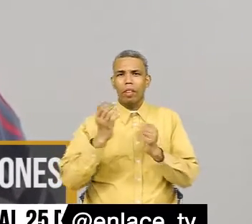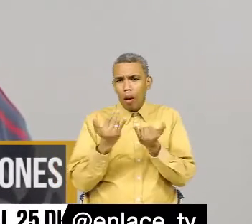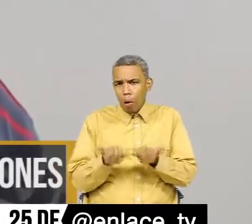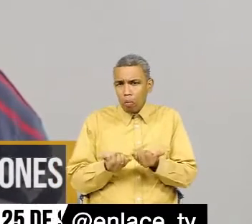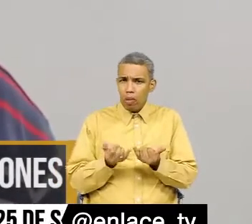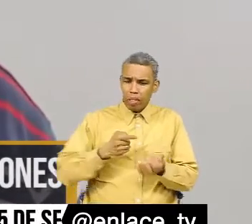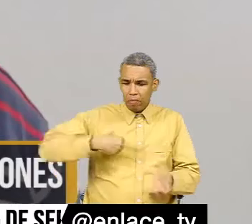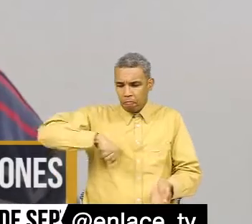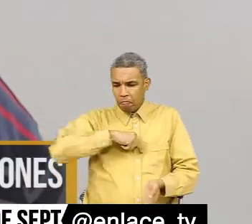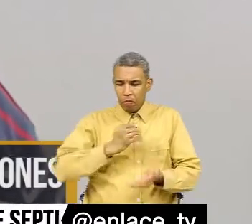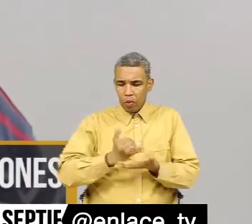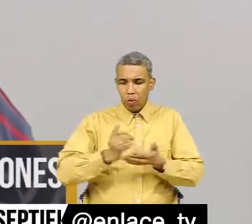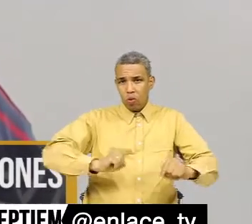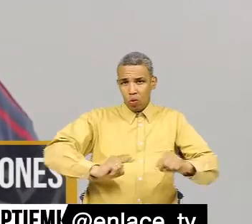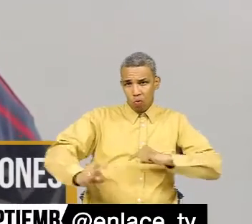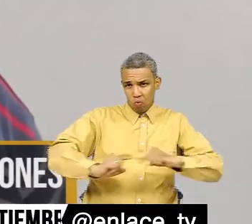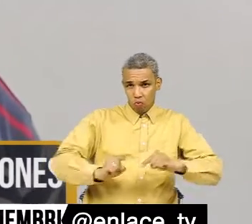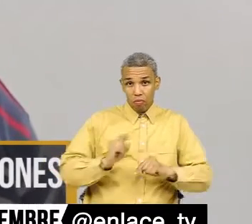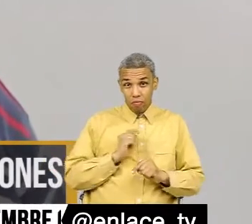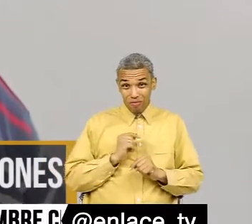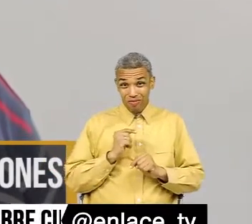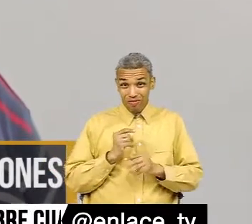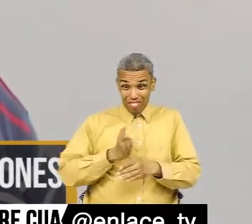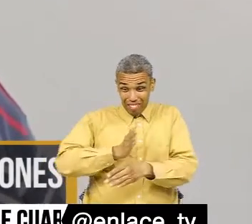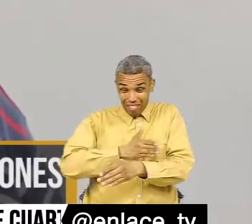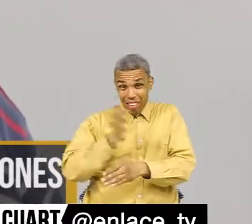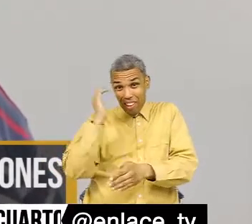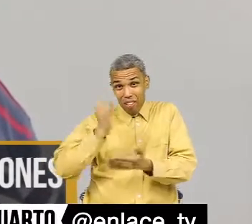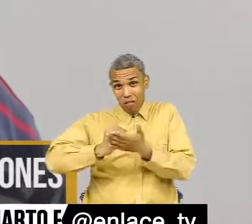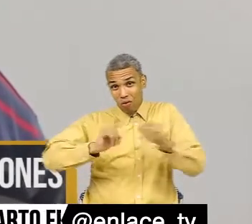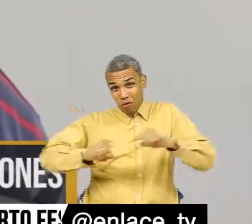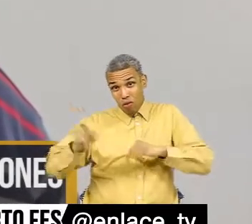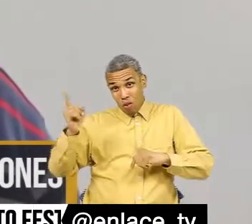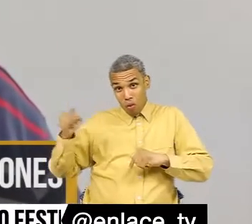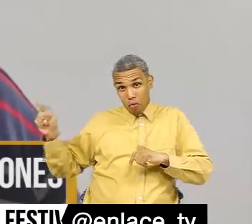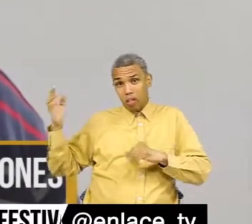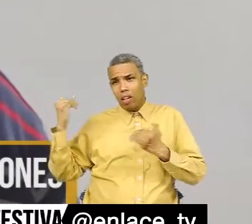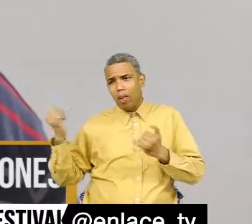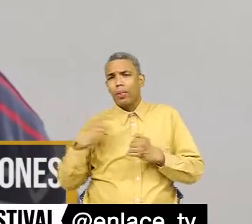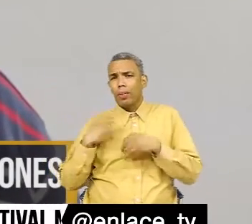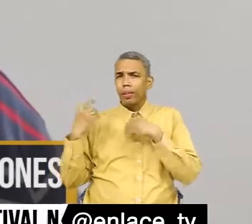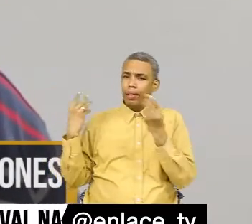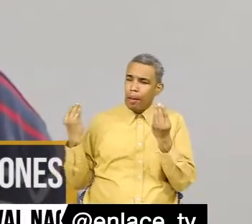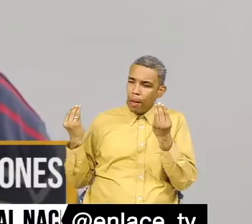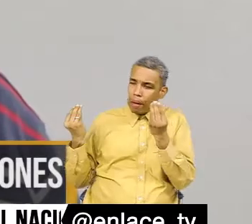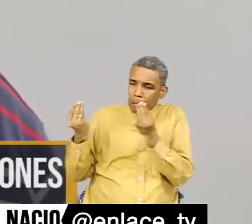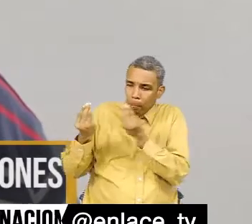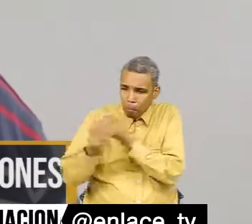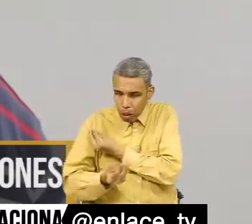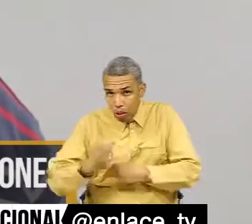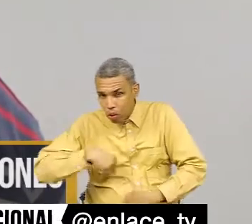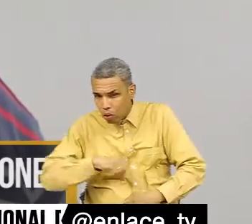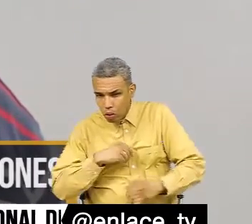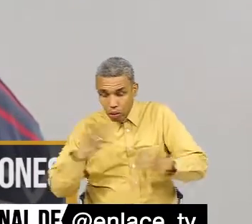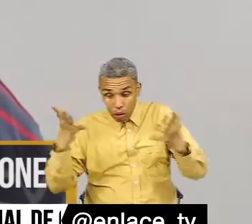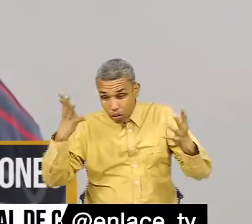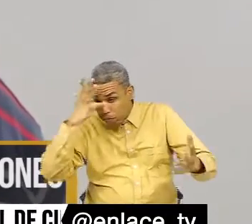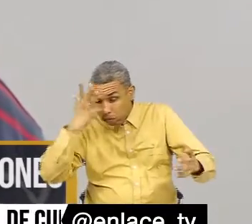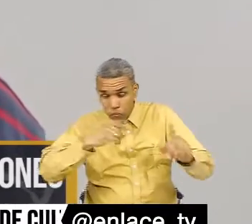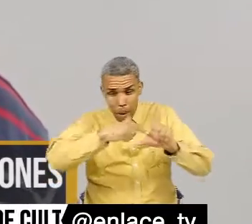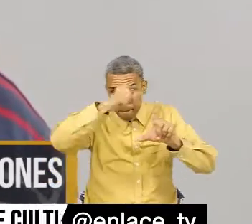oh sorpresa, que en el transcurso de estos 2 años que llevamos hemos pagado alrededor de 1.300 millones con deudas anteriores del